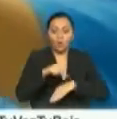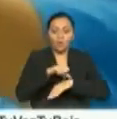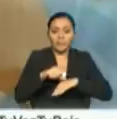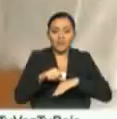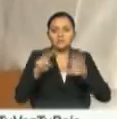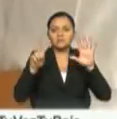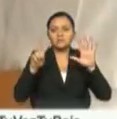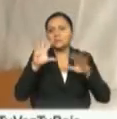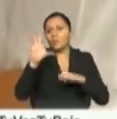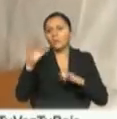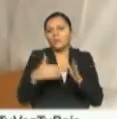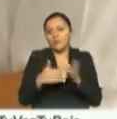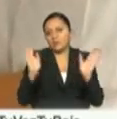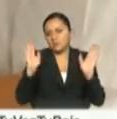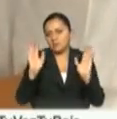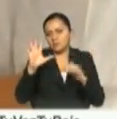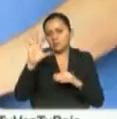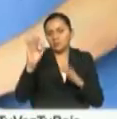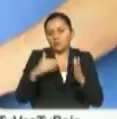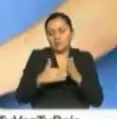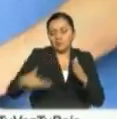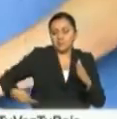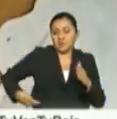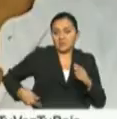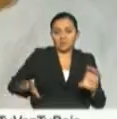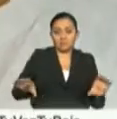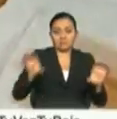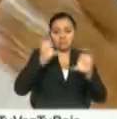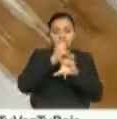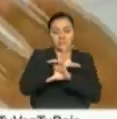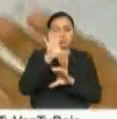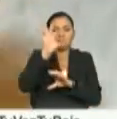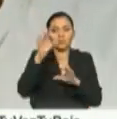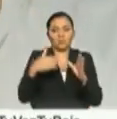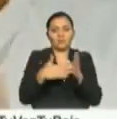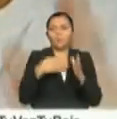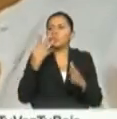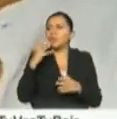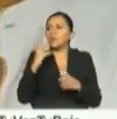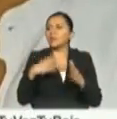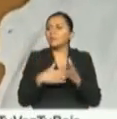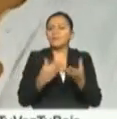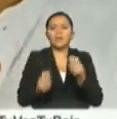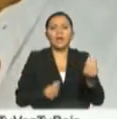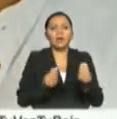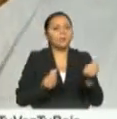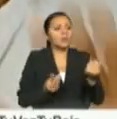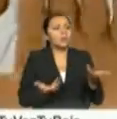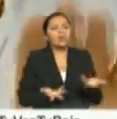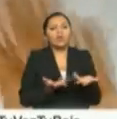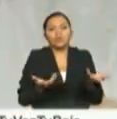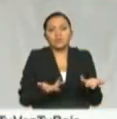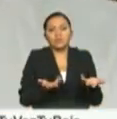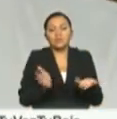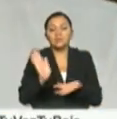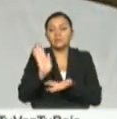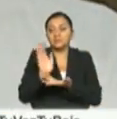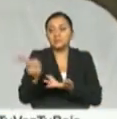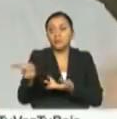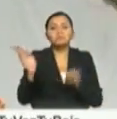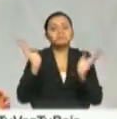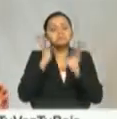intervención cuesta 50.000, un trasplante cuesta 50.000, van a tener que pagar 40.000 en una clínica privada, porque el seguro solo les cobre